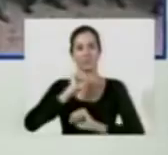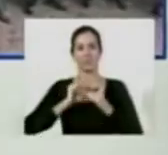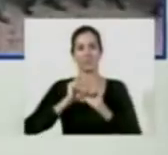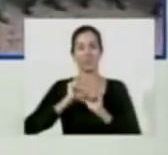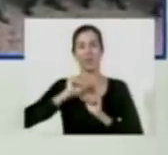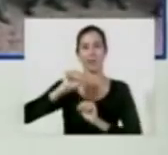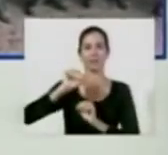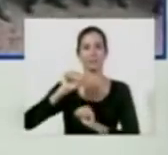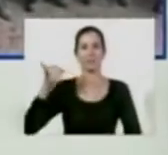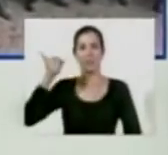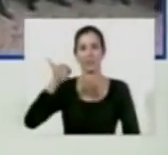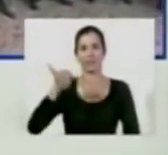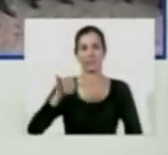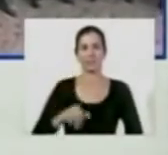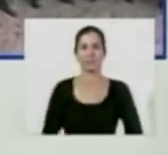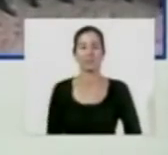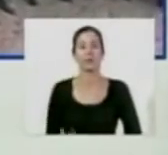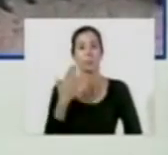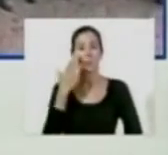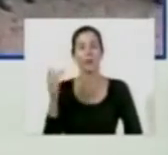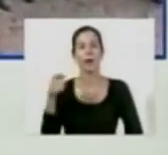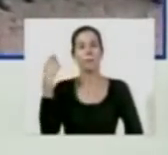antiaérea. Adelante, Apure.